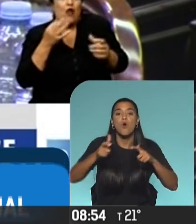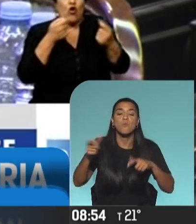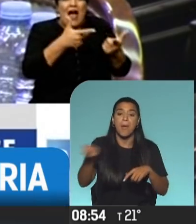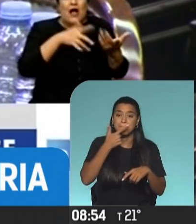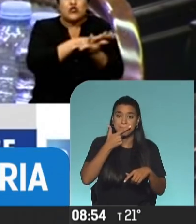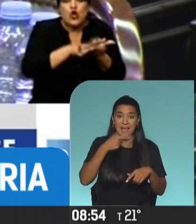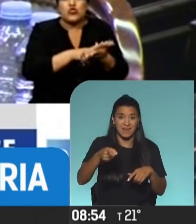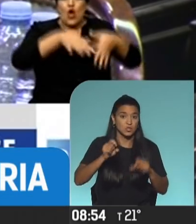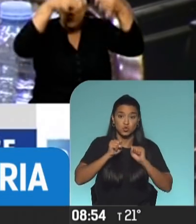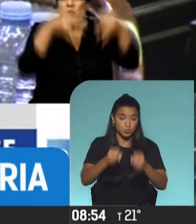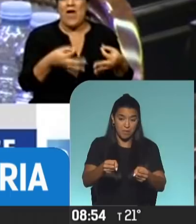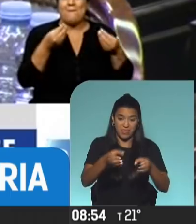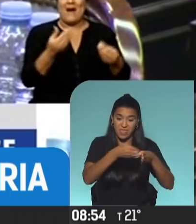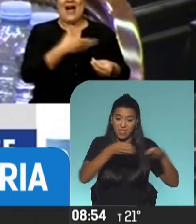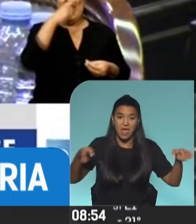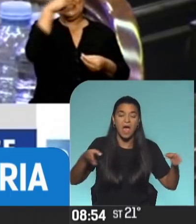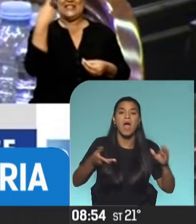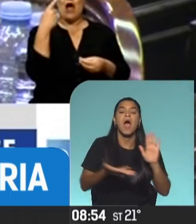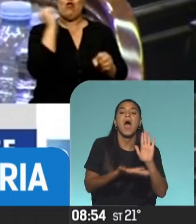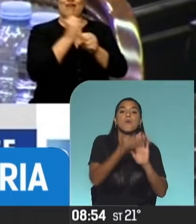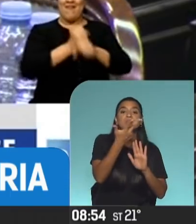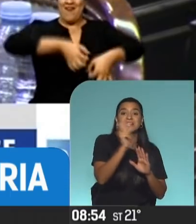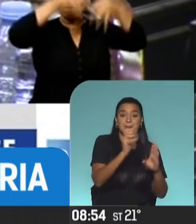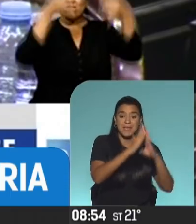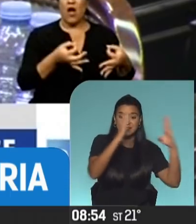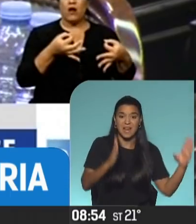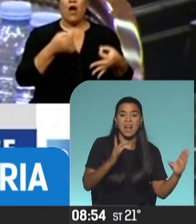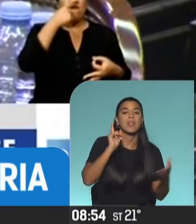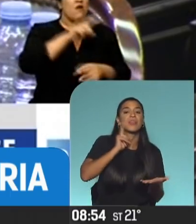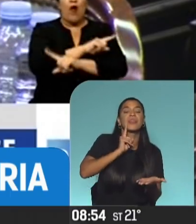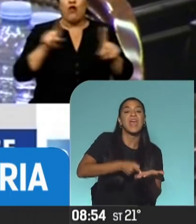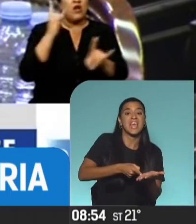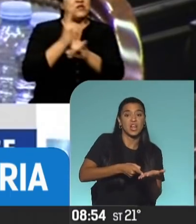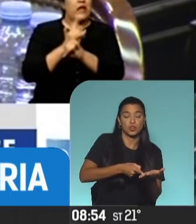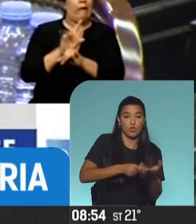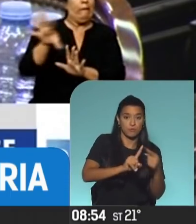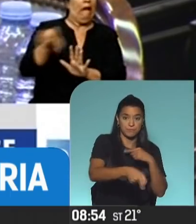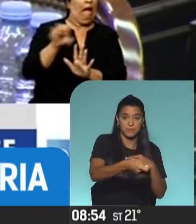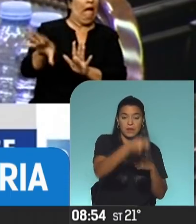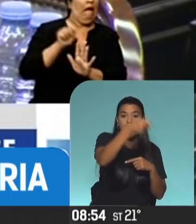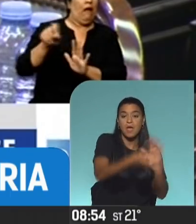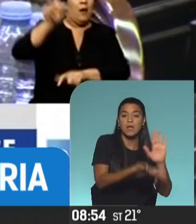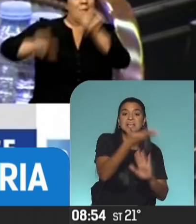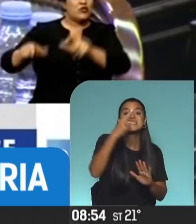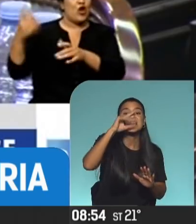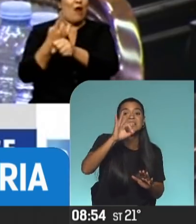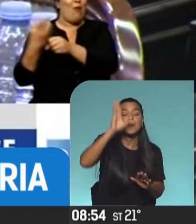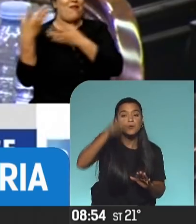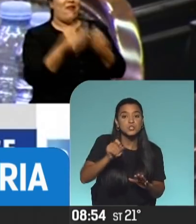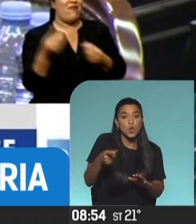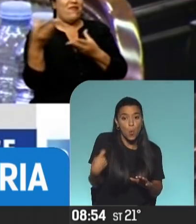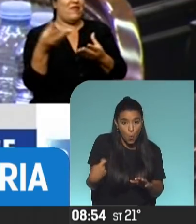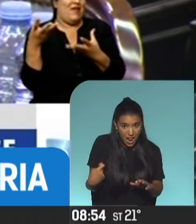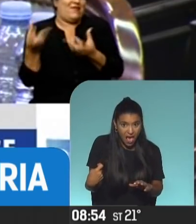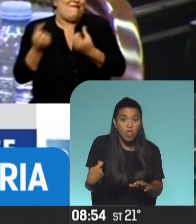Macri, durante los aumentos trimestrales por decreto, que fueron para el 70% de las jubilaciones, para los